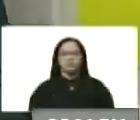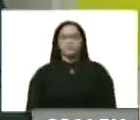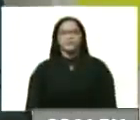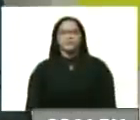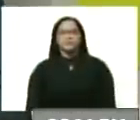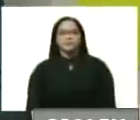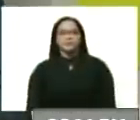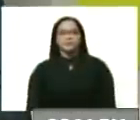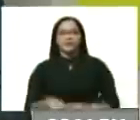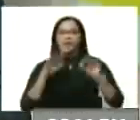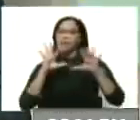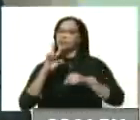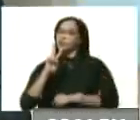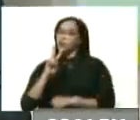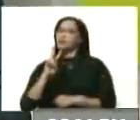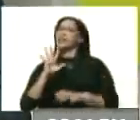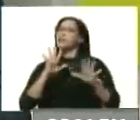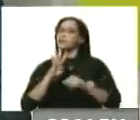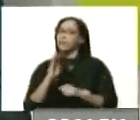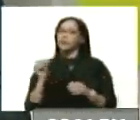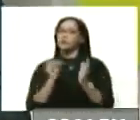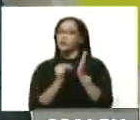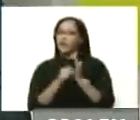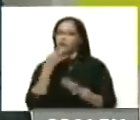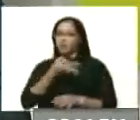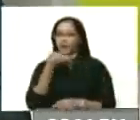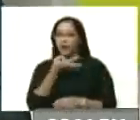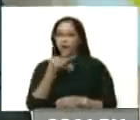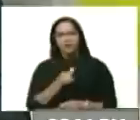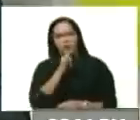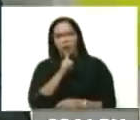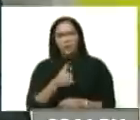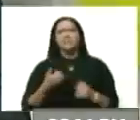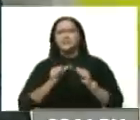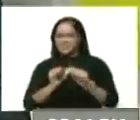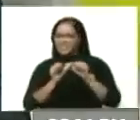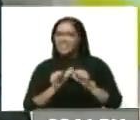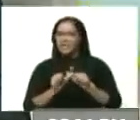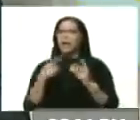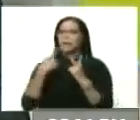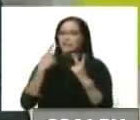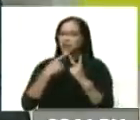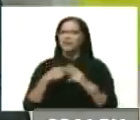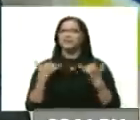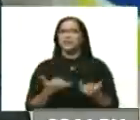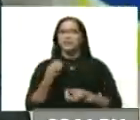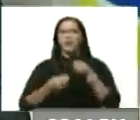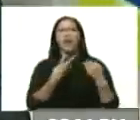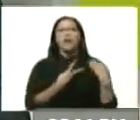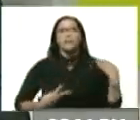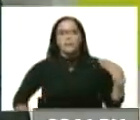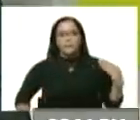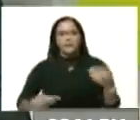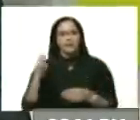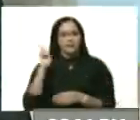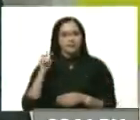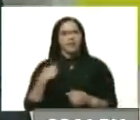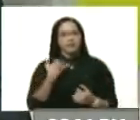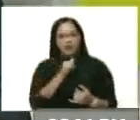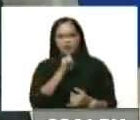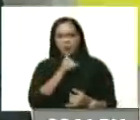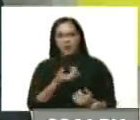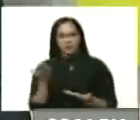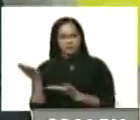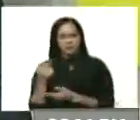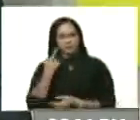2:14 minutos de la tarde, la información no se detiene en estas pantallas venezolanas de televisión. De inmediato nos trasladamos a la vicepresidencia de la República. Indira López nos tiene información de último